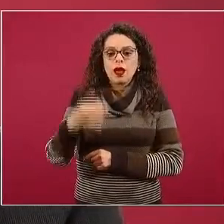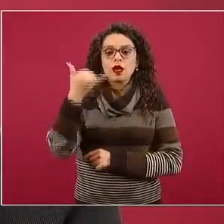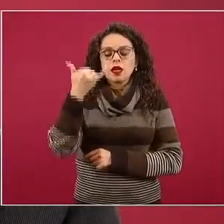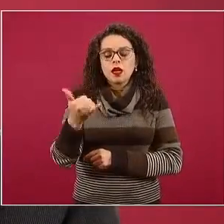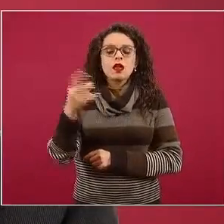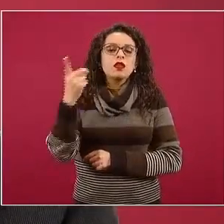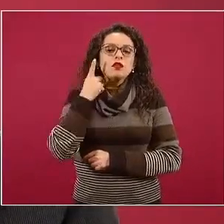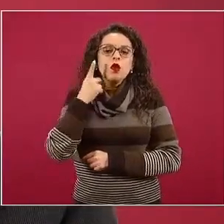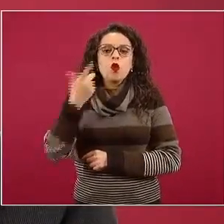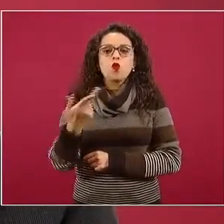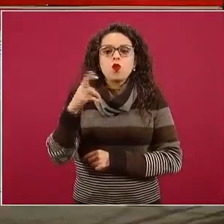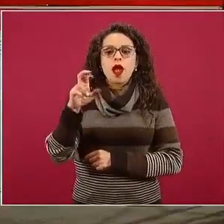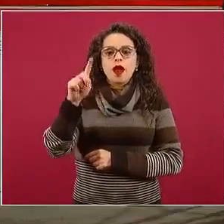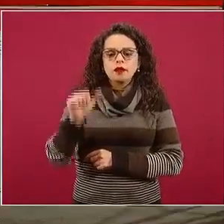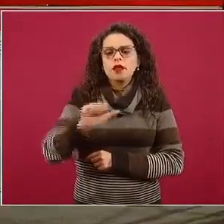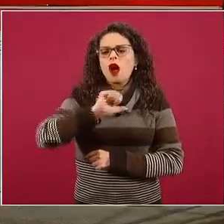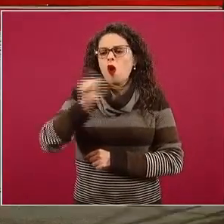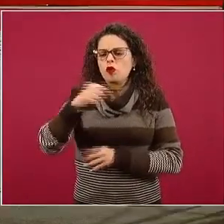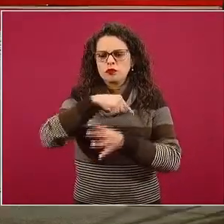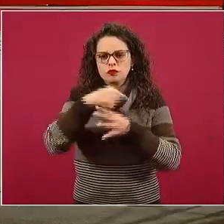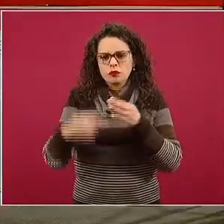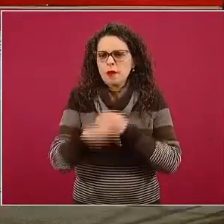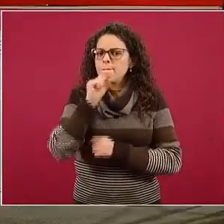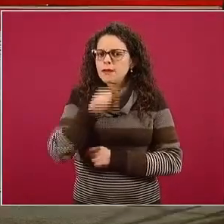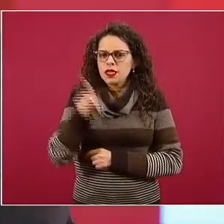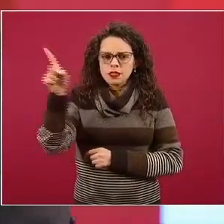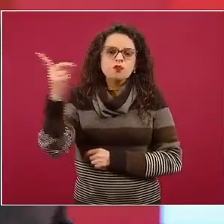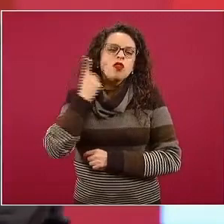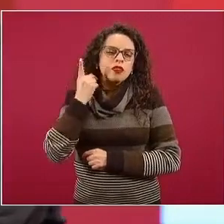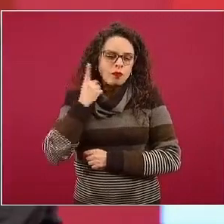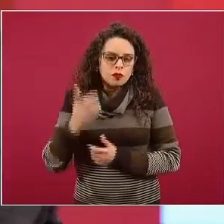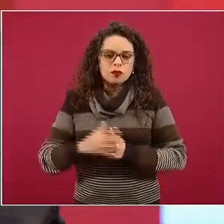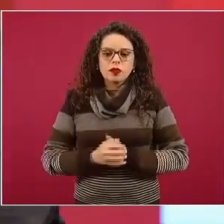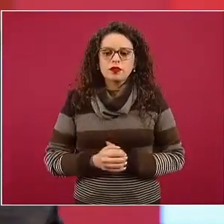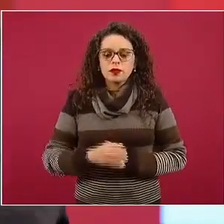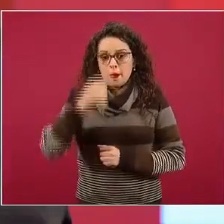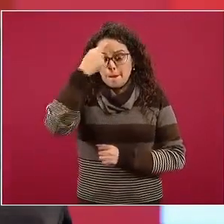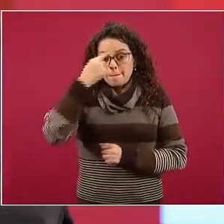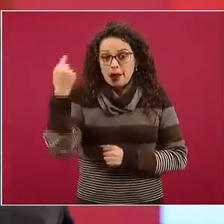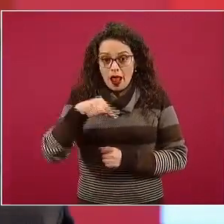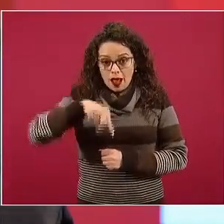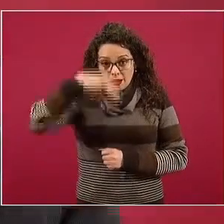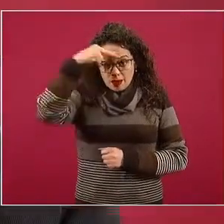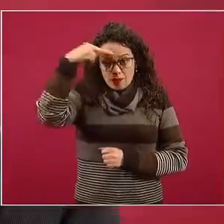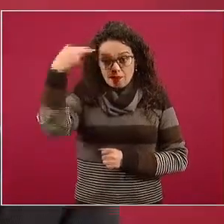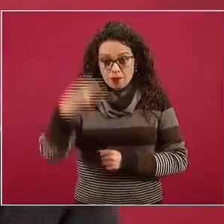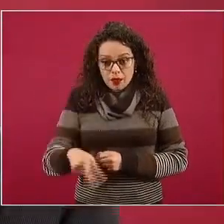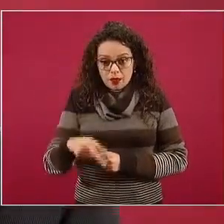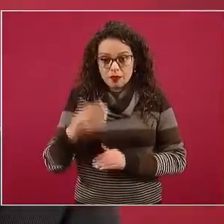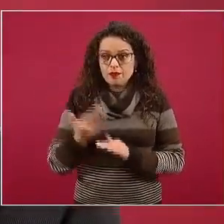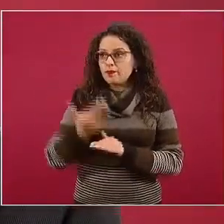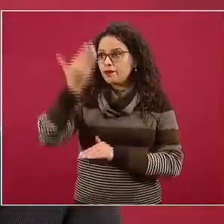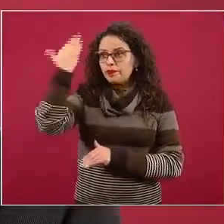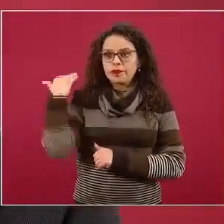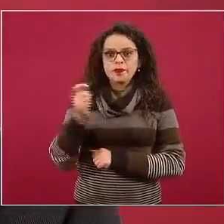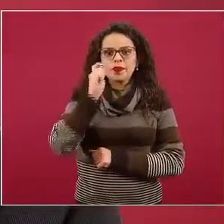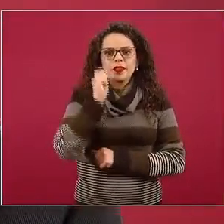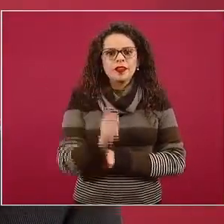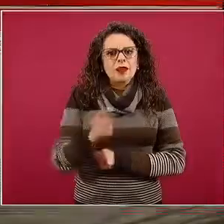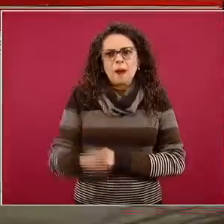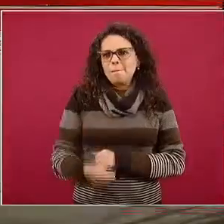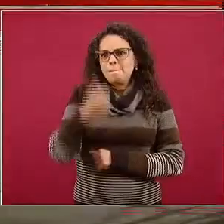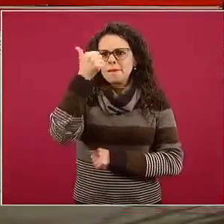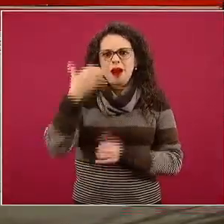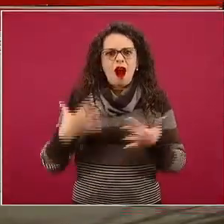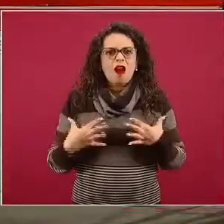Huerta y otras legisladoras y legisladores para seguir lo que México alguna vez fue pionero en América Latina, que